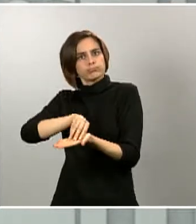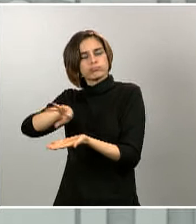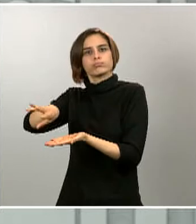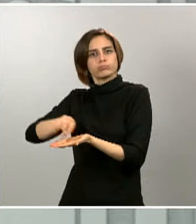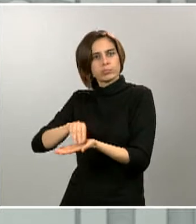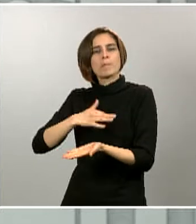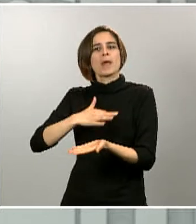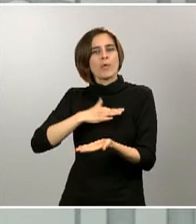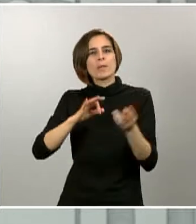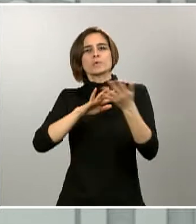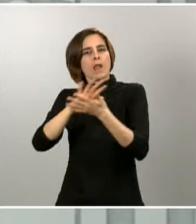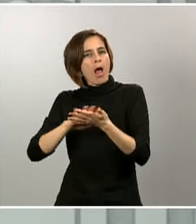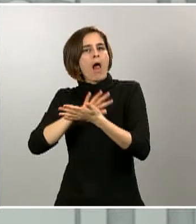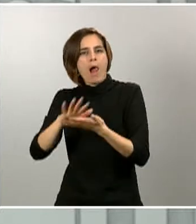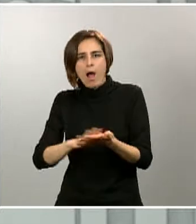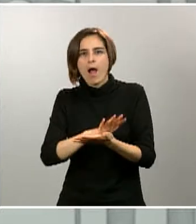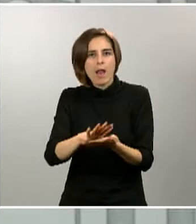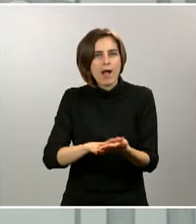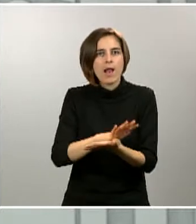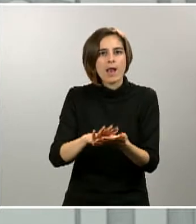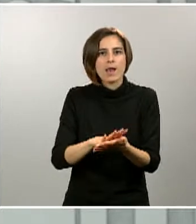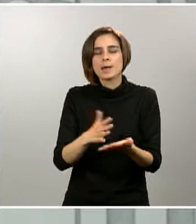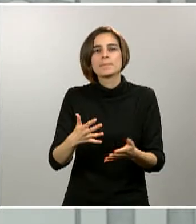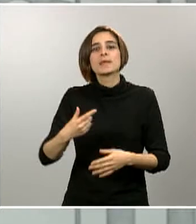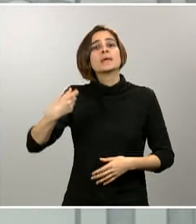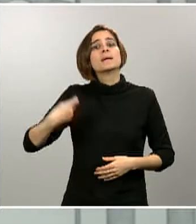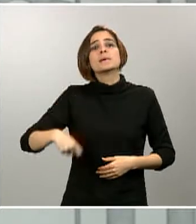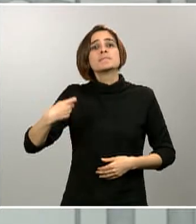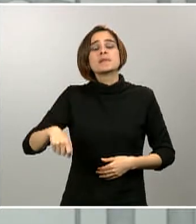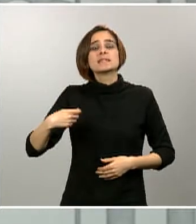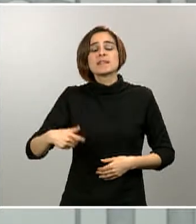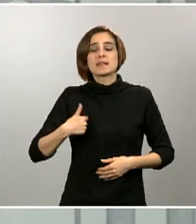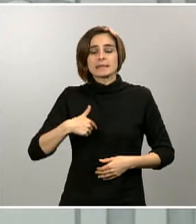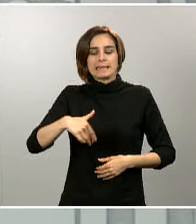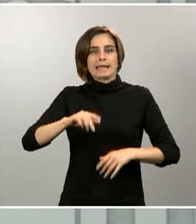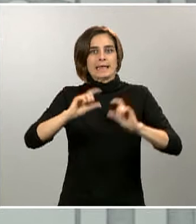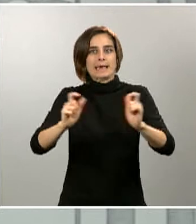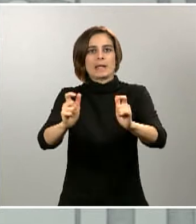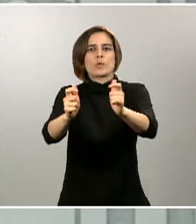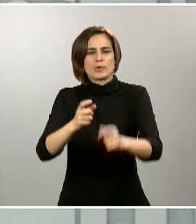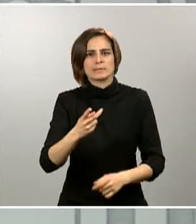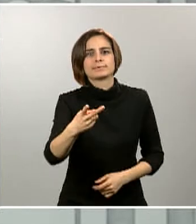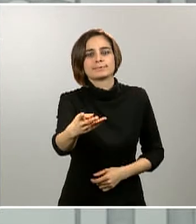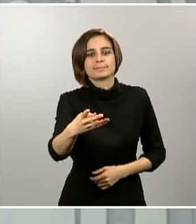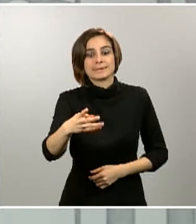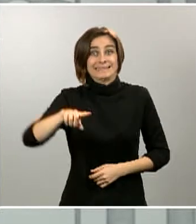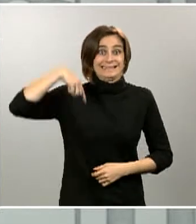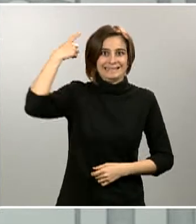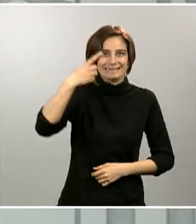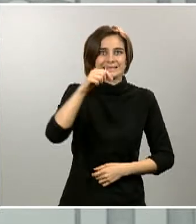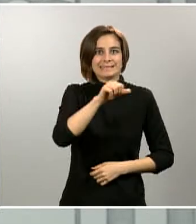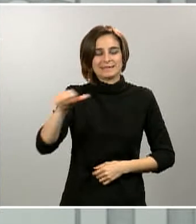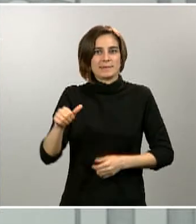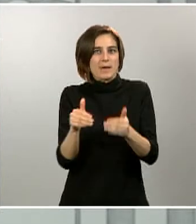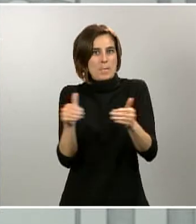Y básicamente el presidente hará una serie de reuniones, de la que esta es la primera, en la que se va a aproximar la